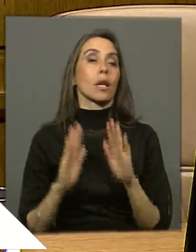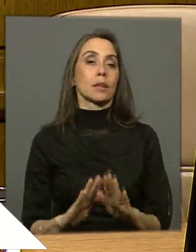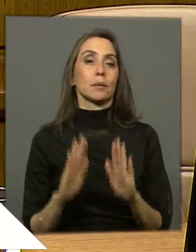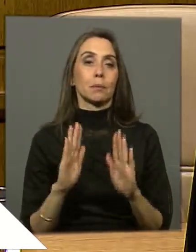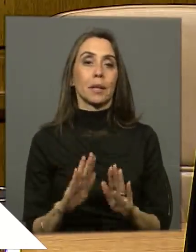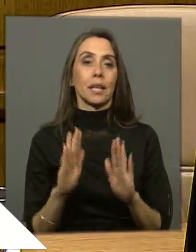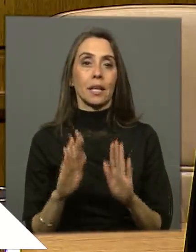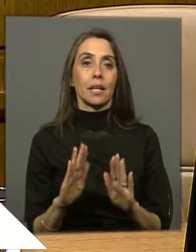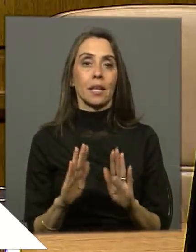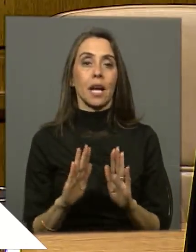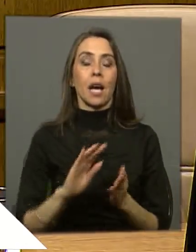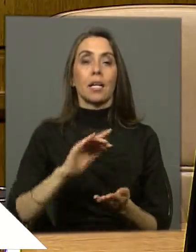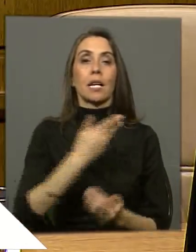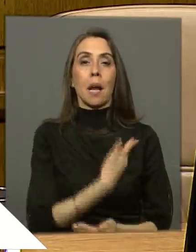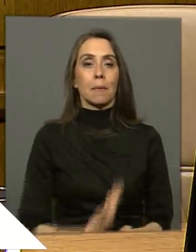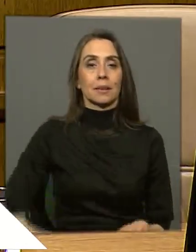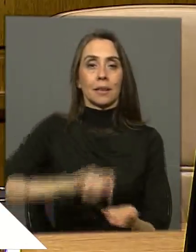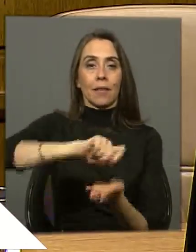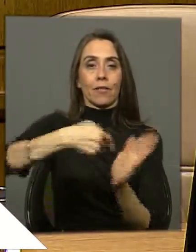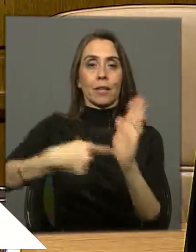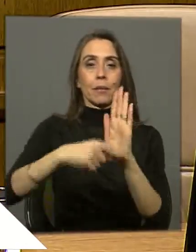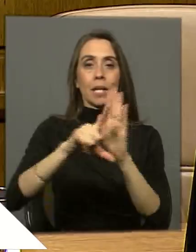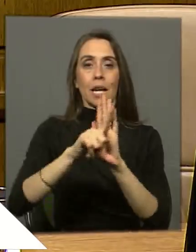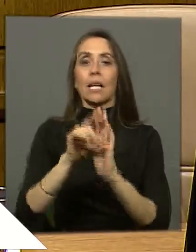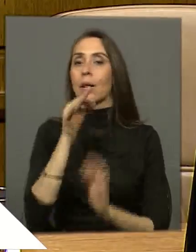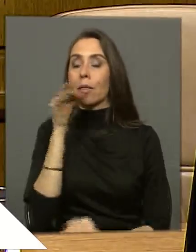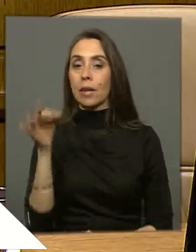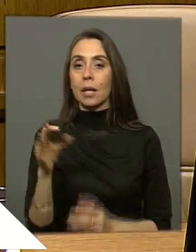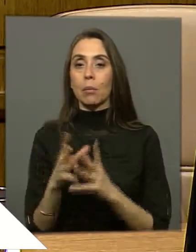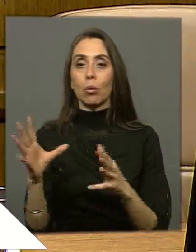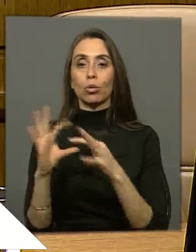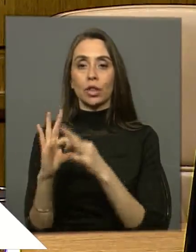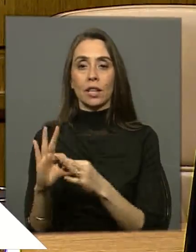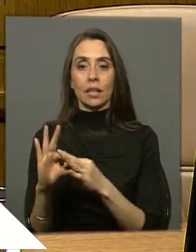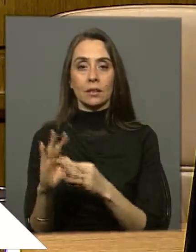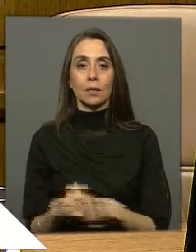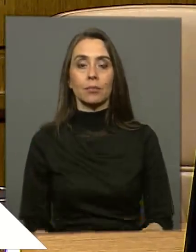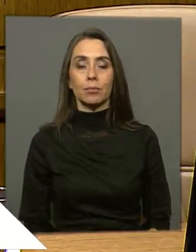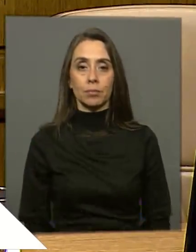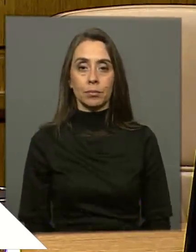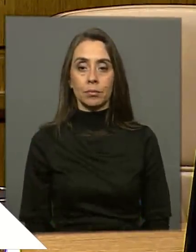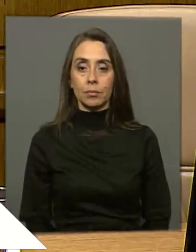la promulgación de esta ley. He dicho, señor presidente, muchísimas gracias.